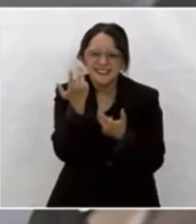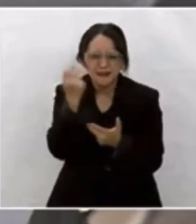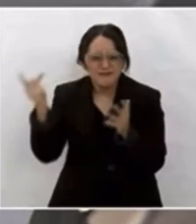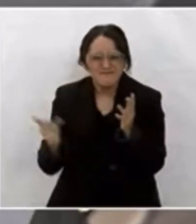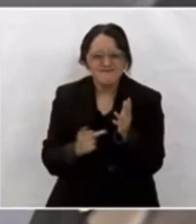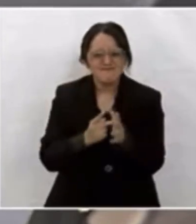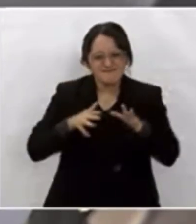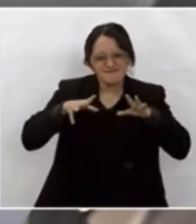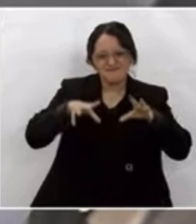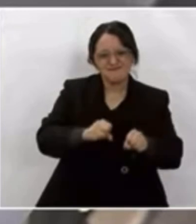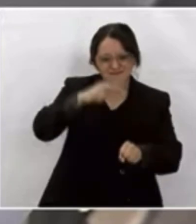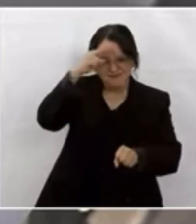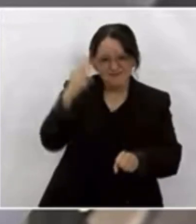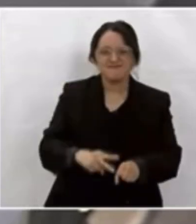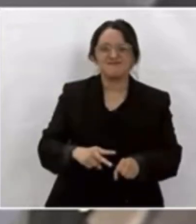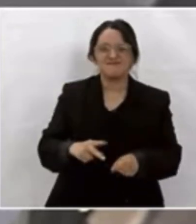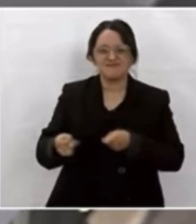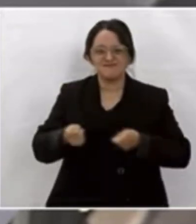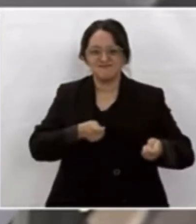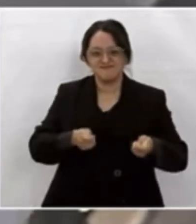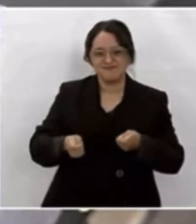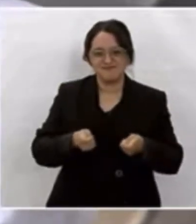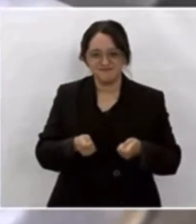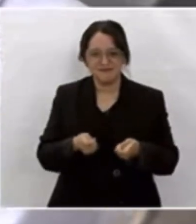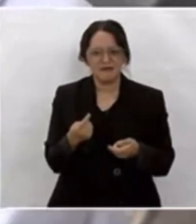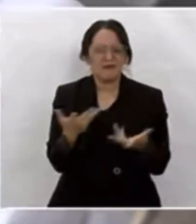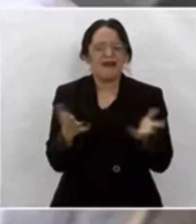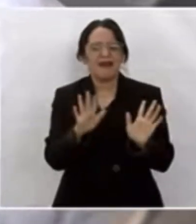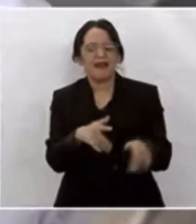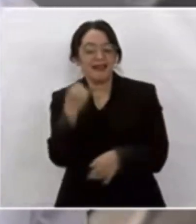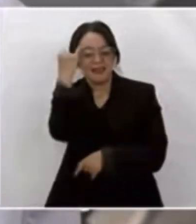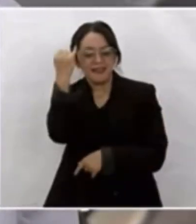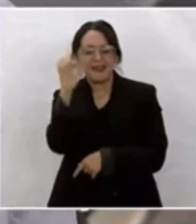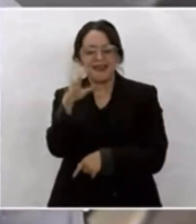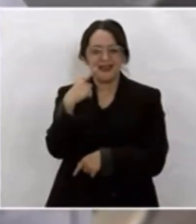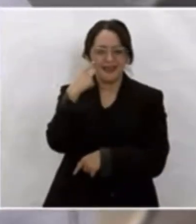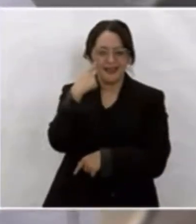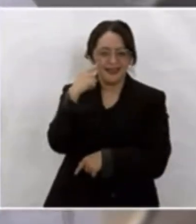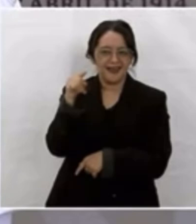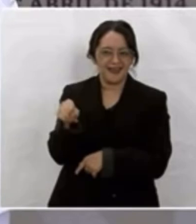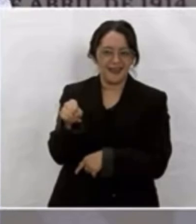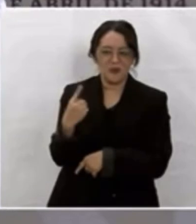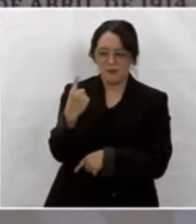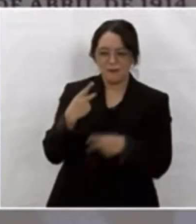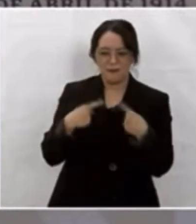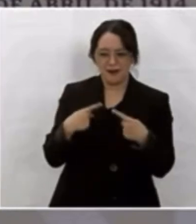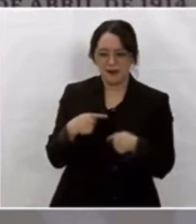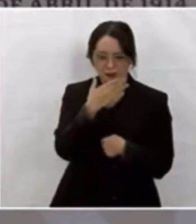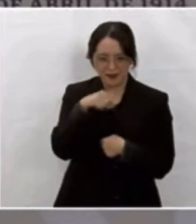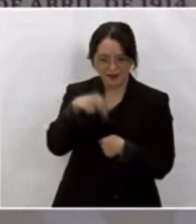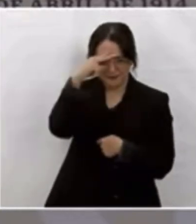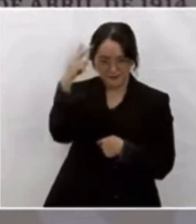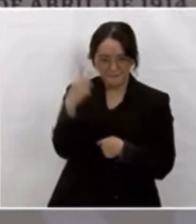convertirnos de nuevo en colonia y usaron como pretexto de que un mexicano no